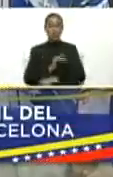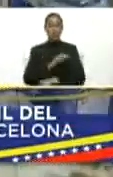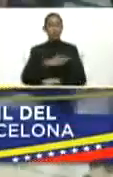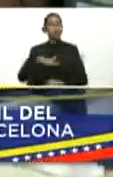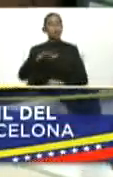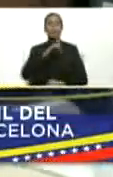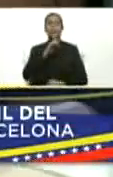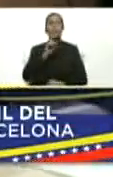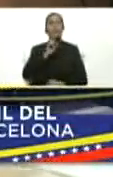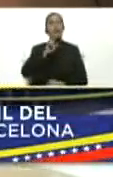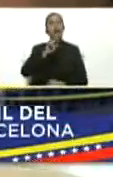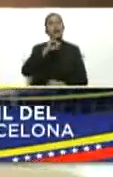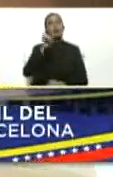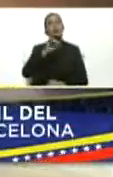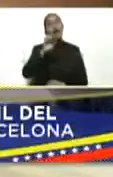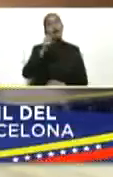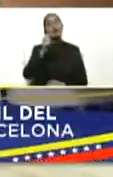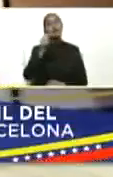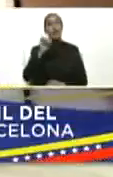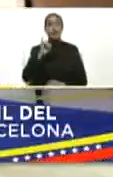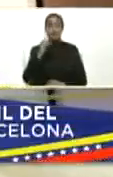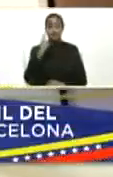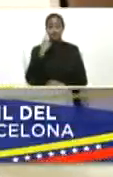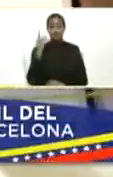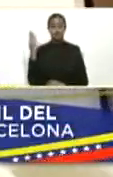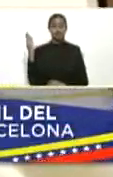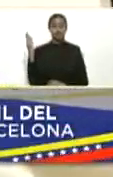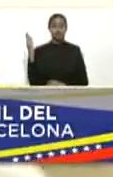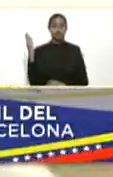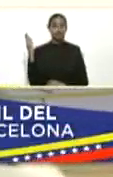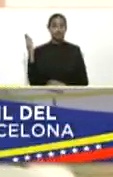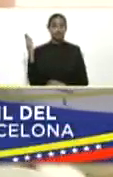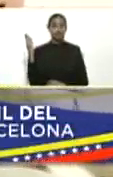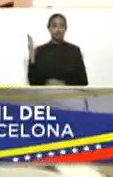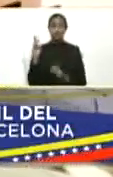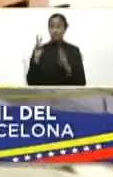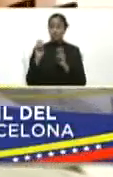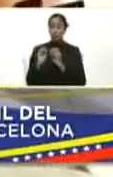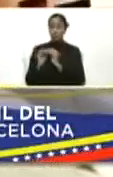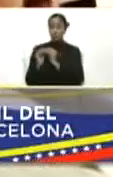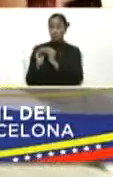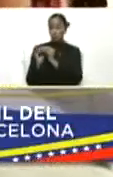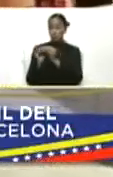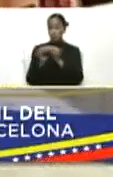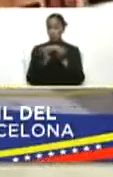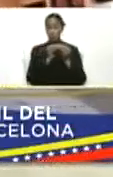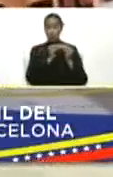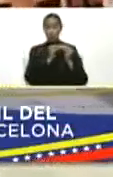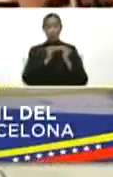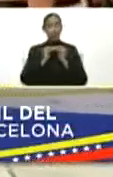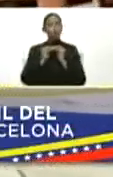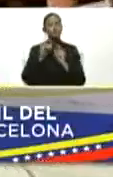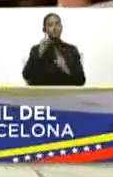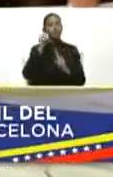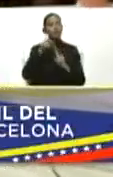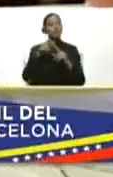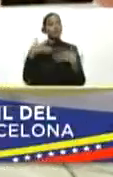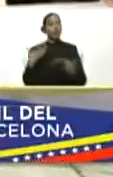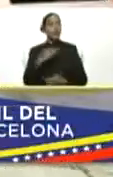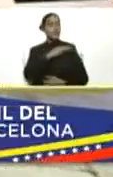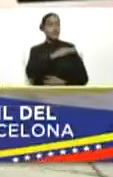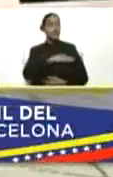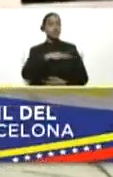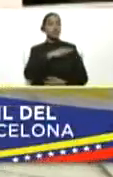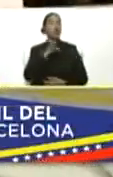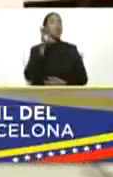de paquete para ustedes, en el marco de la gran misión Venezuela Mujer,